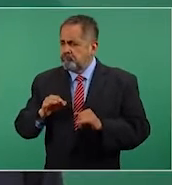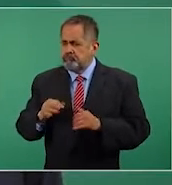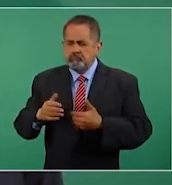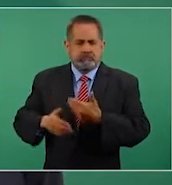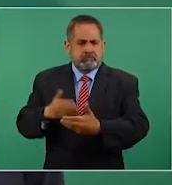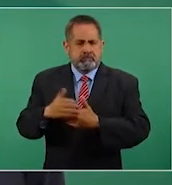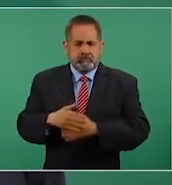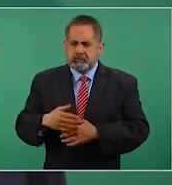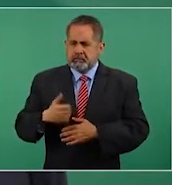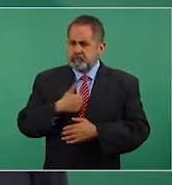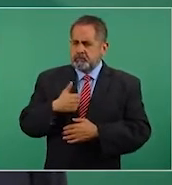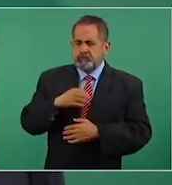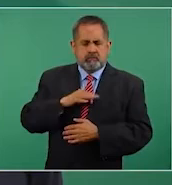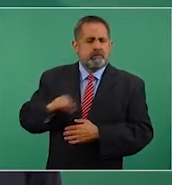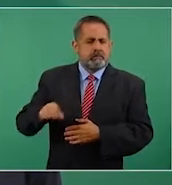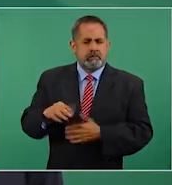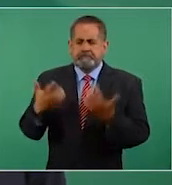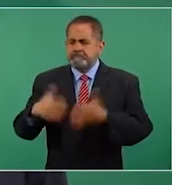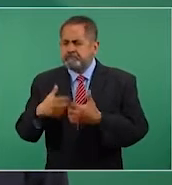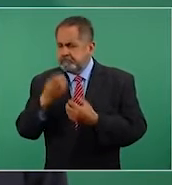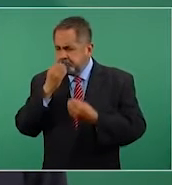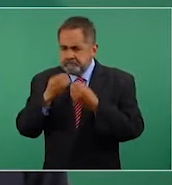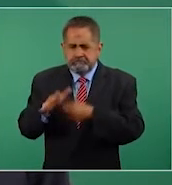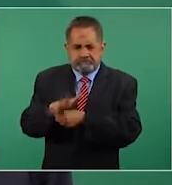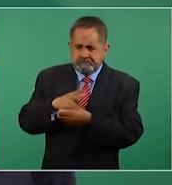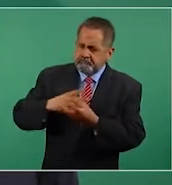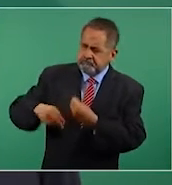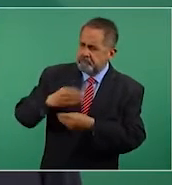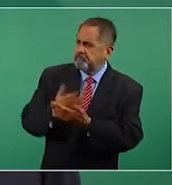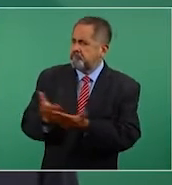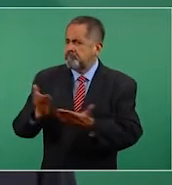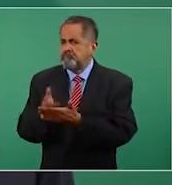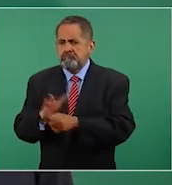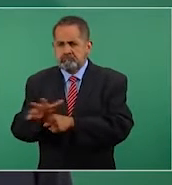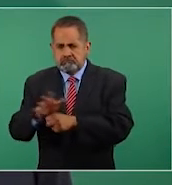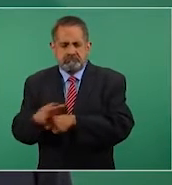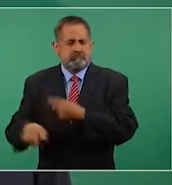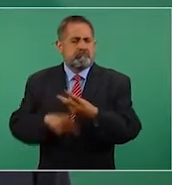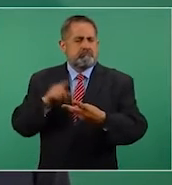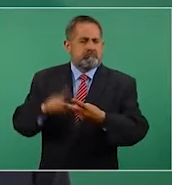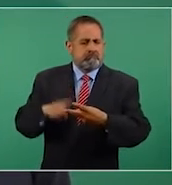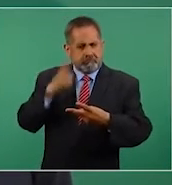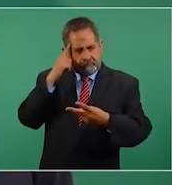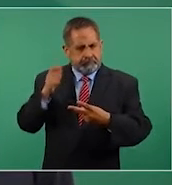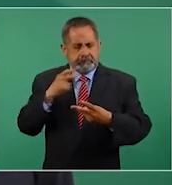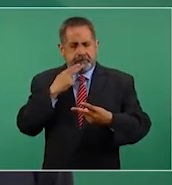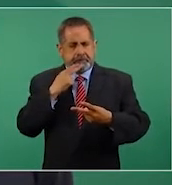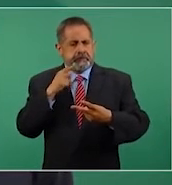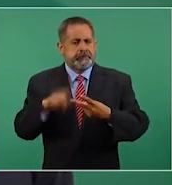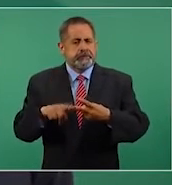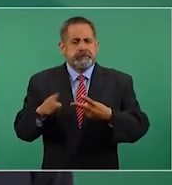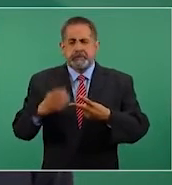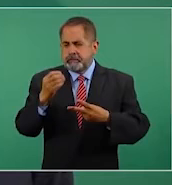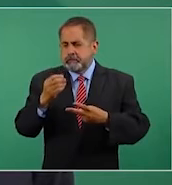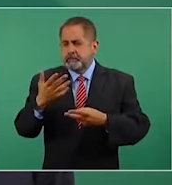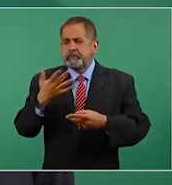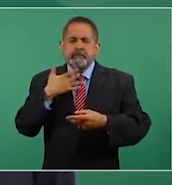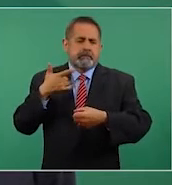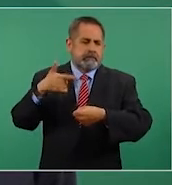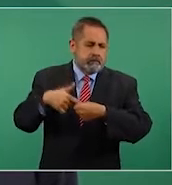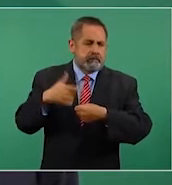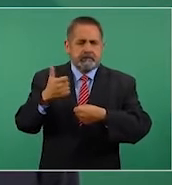ser autosuficientes en la producción de alimentos, ser autosuficientes en la producción de